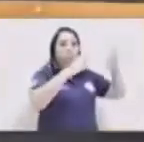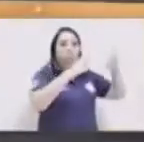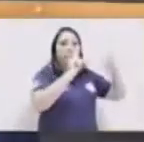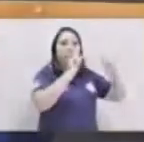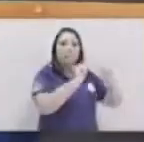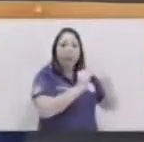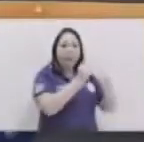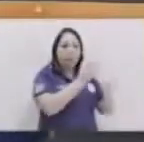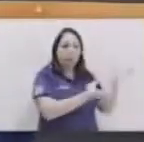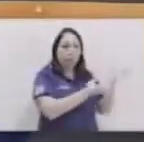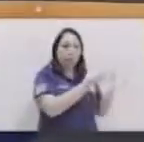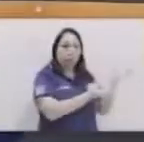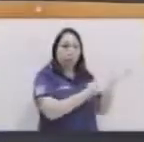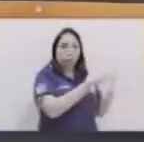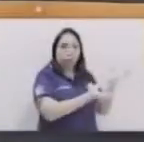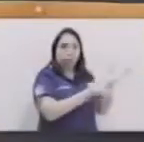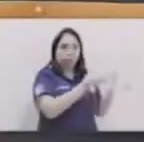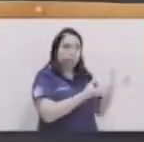se puede